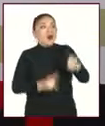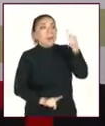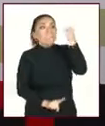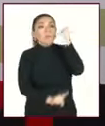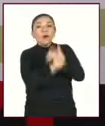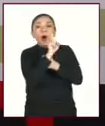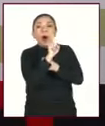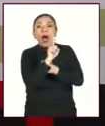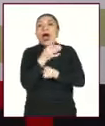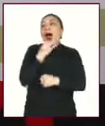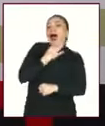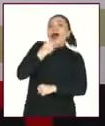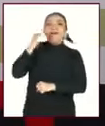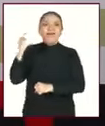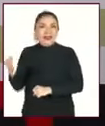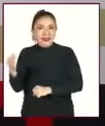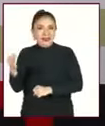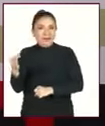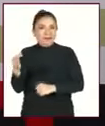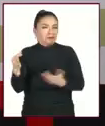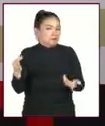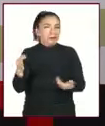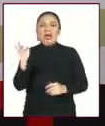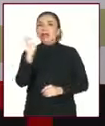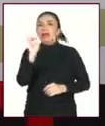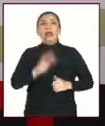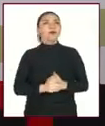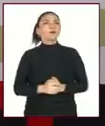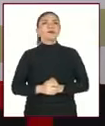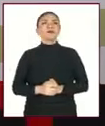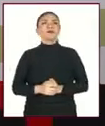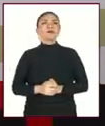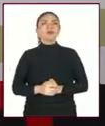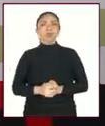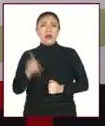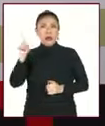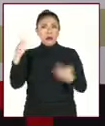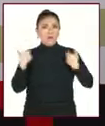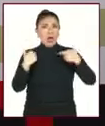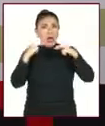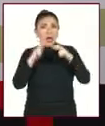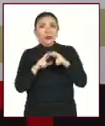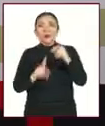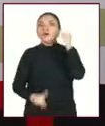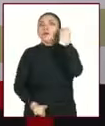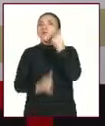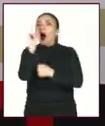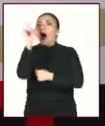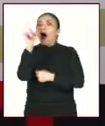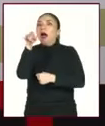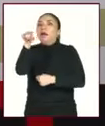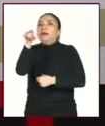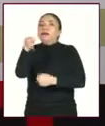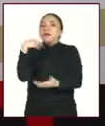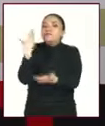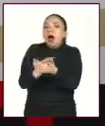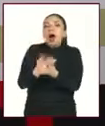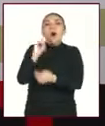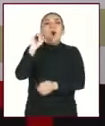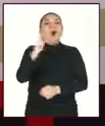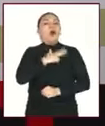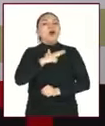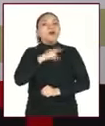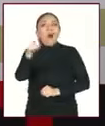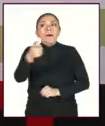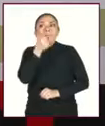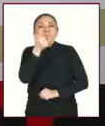situación, porque a lo mejor puede ser que el docente es el que entra en esta situación y algún